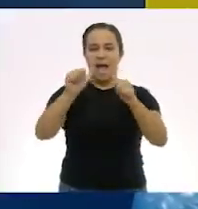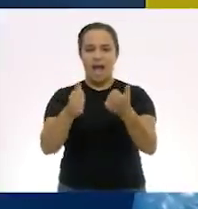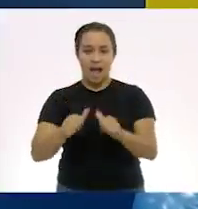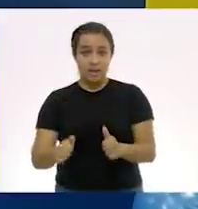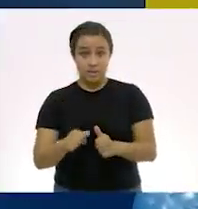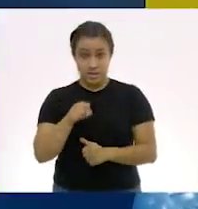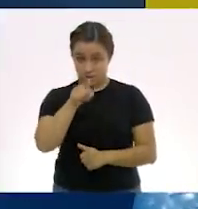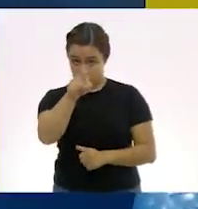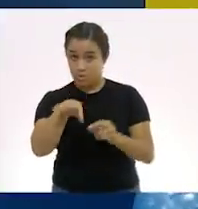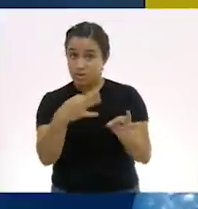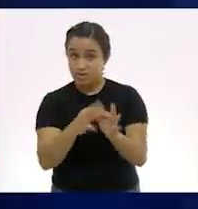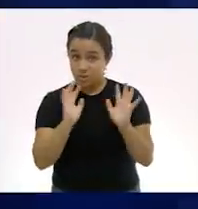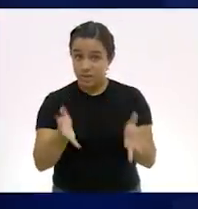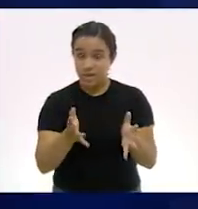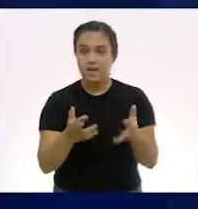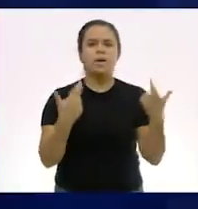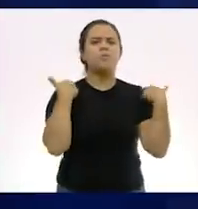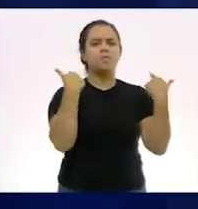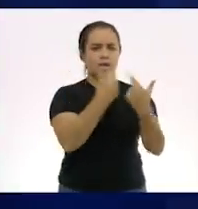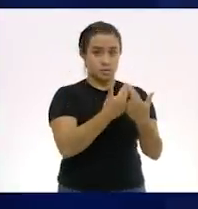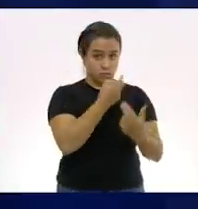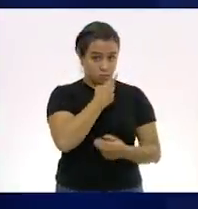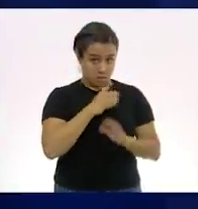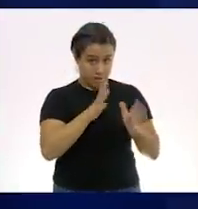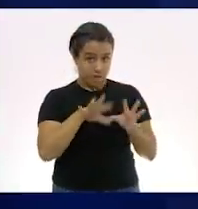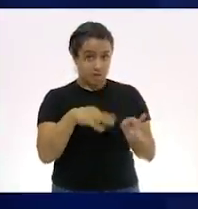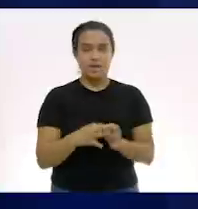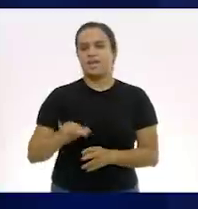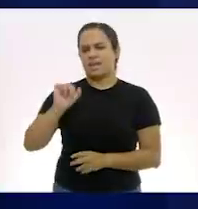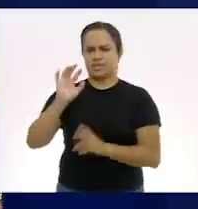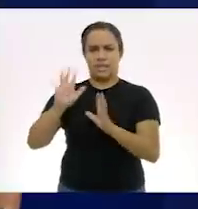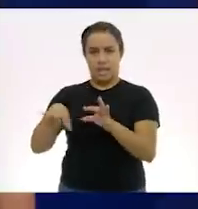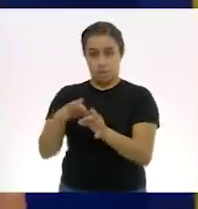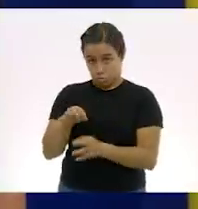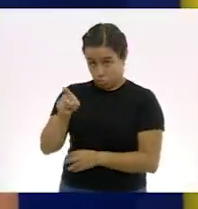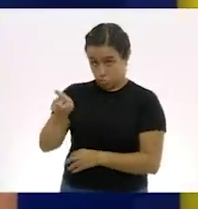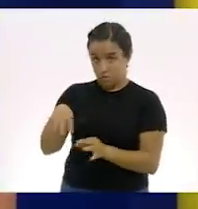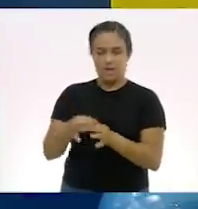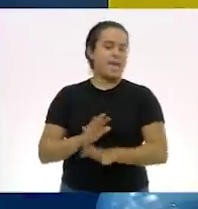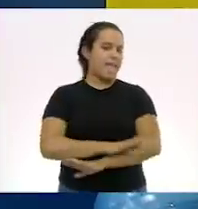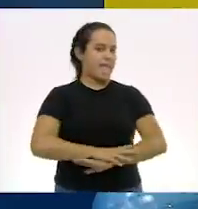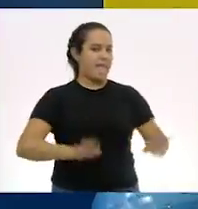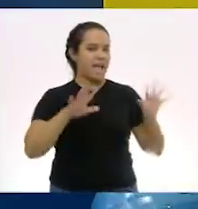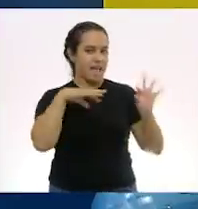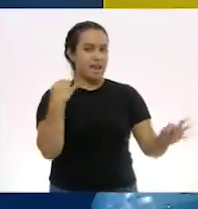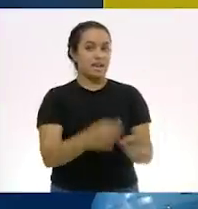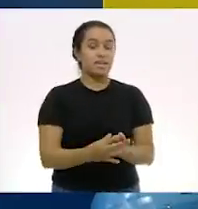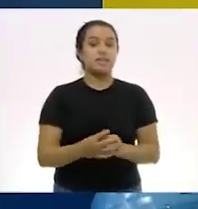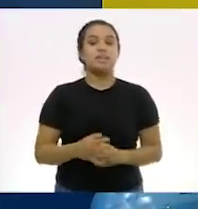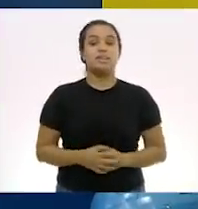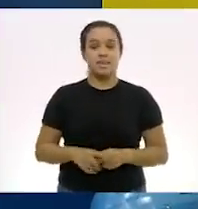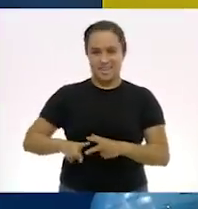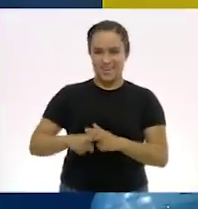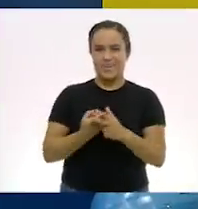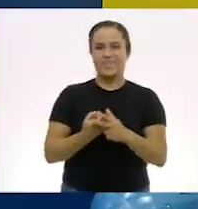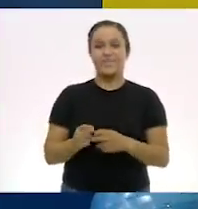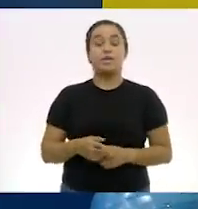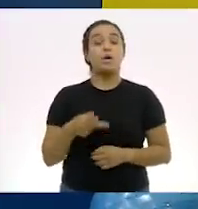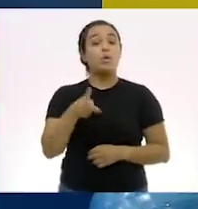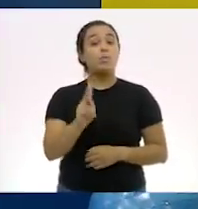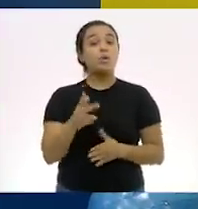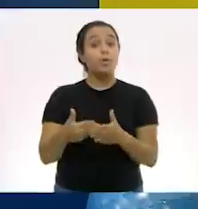¿Cómo están? Les damos una vez más la bienvenida a Aprende en Casa 2. Un espacio en el que vamos a poder estudiar y